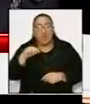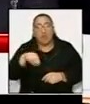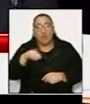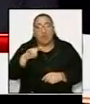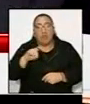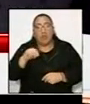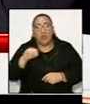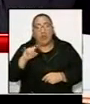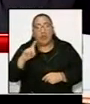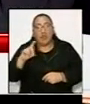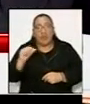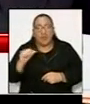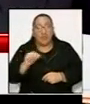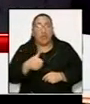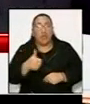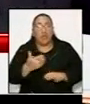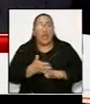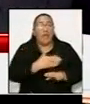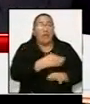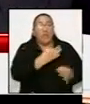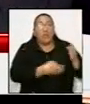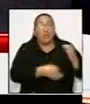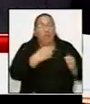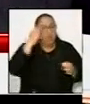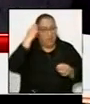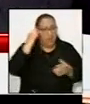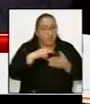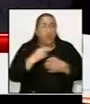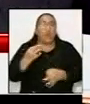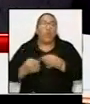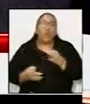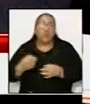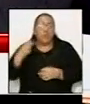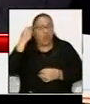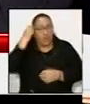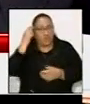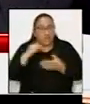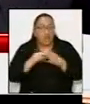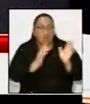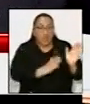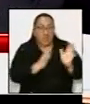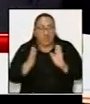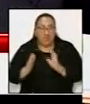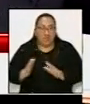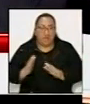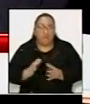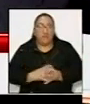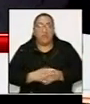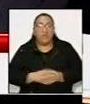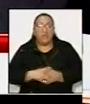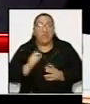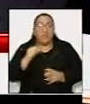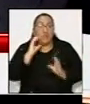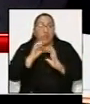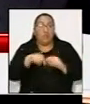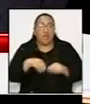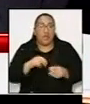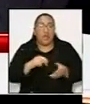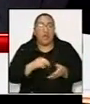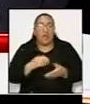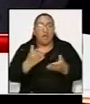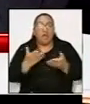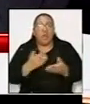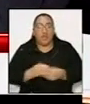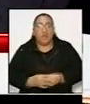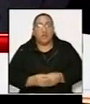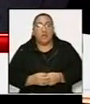lo que es anti juicio político y lo que es el juicio político si acá finalmente vamos a dar